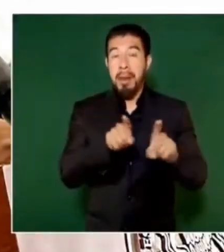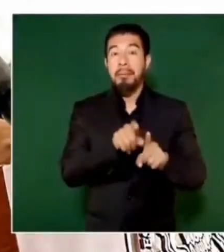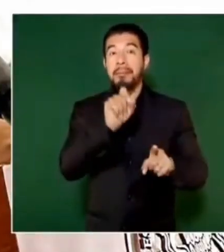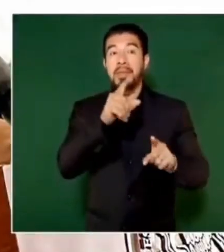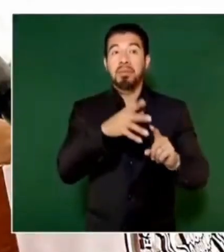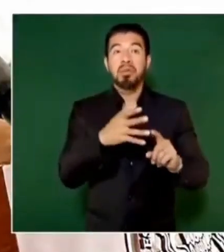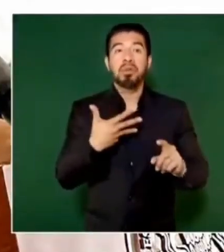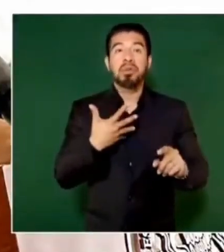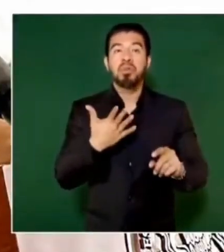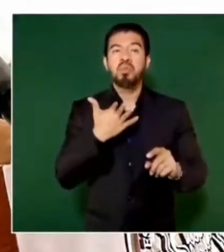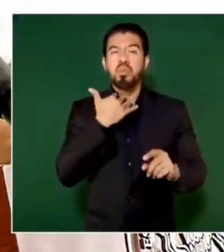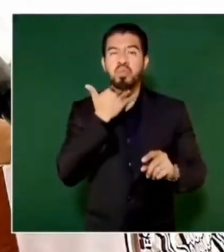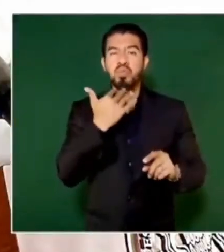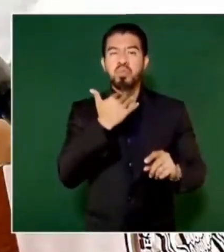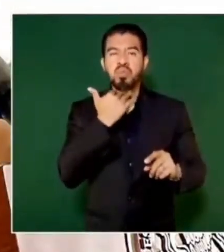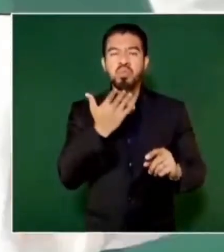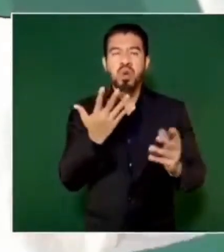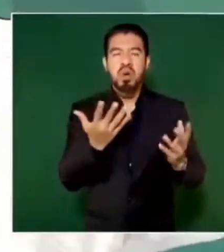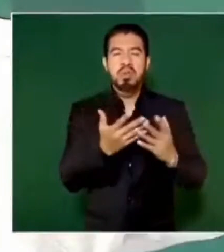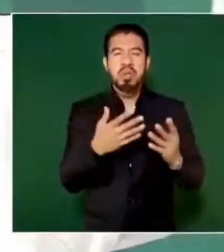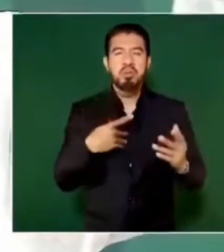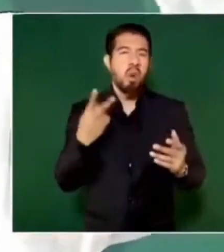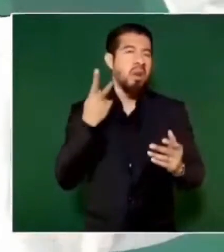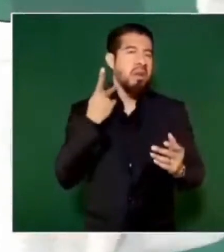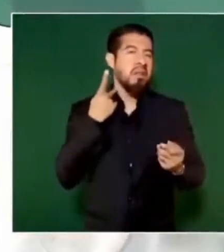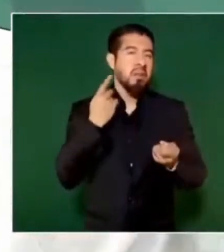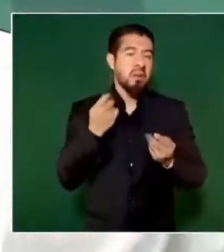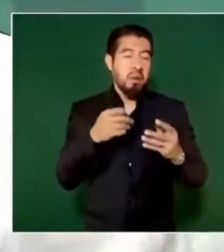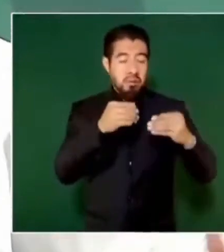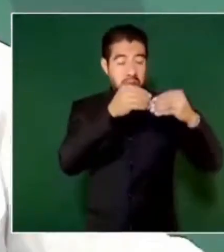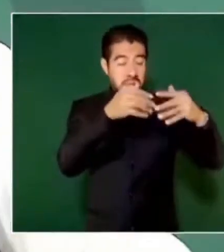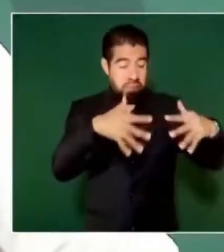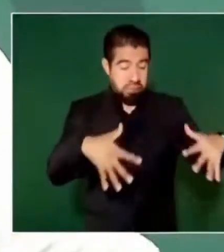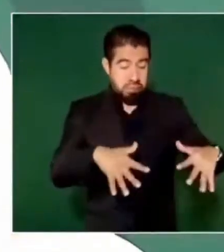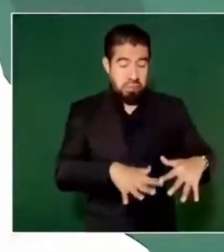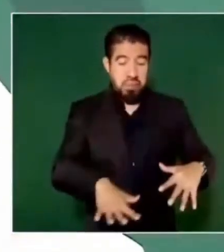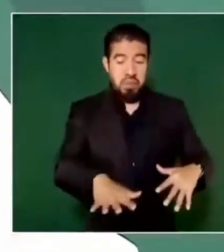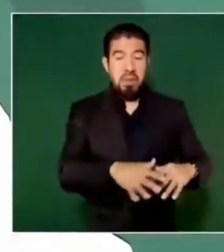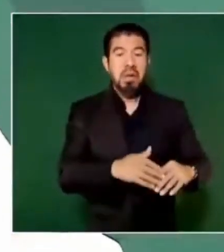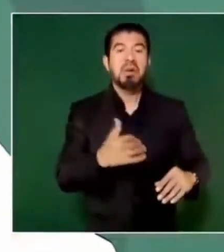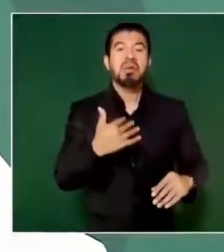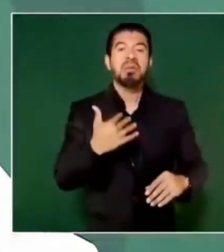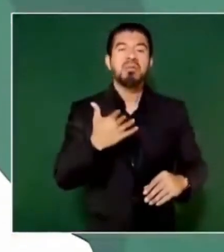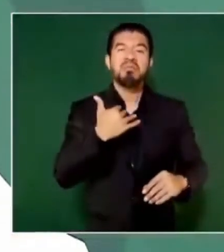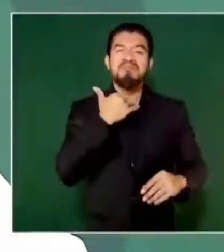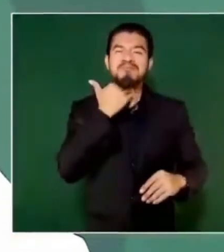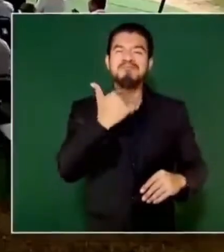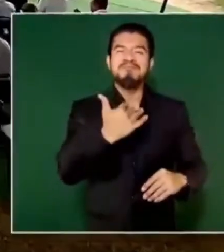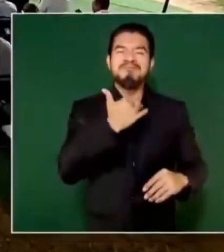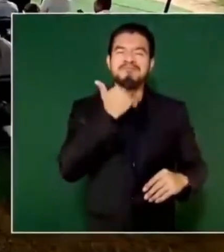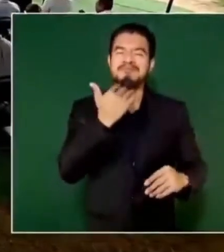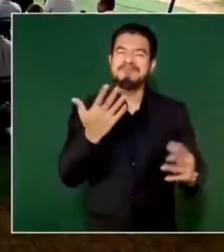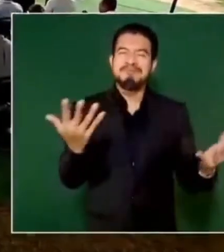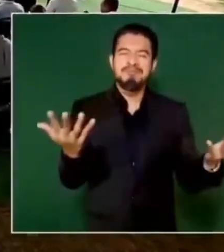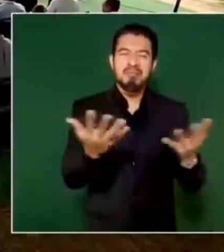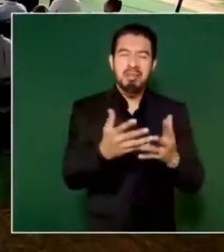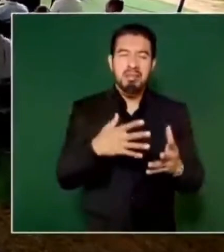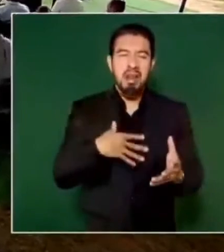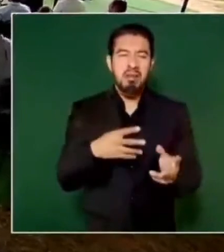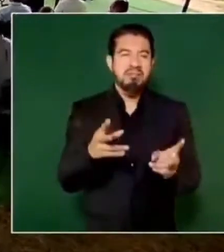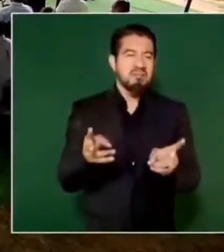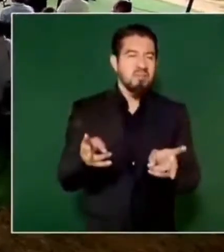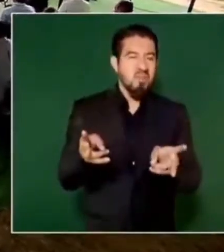presidente. Me refiero a los grandes actos de corrupción, todo lo que